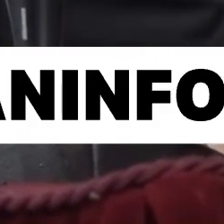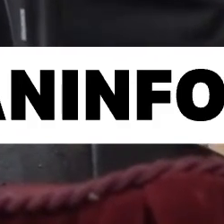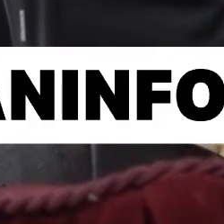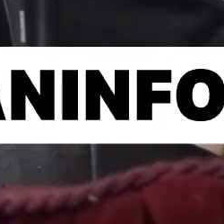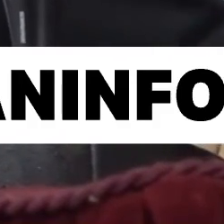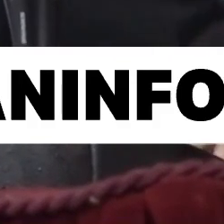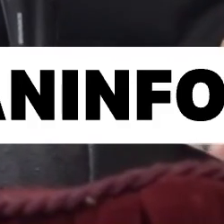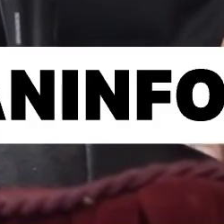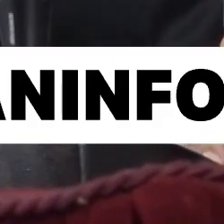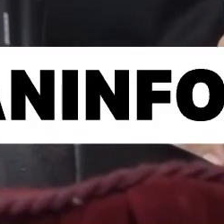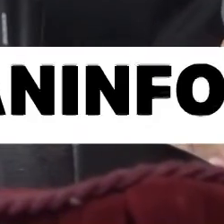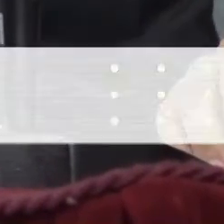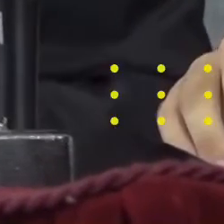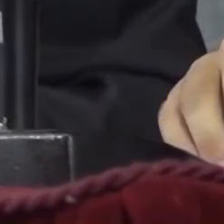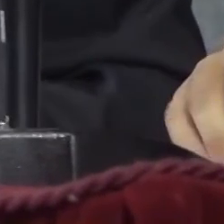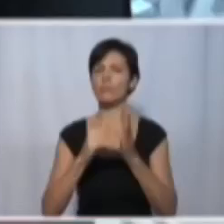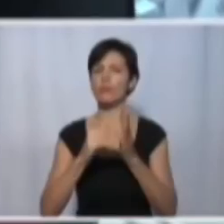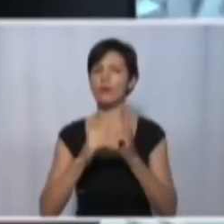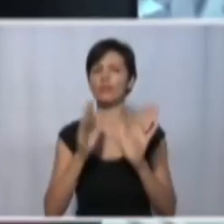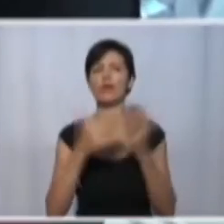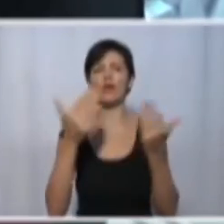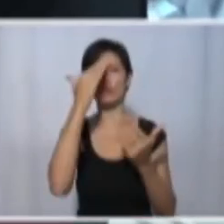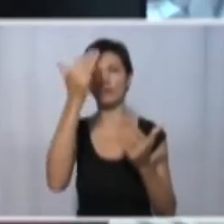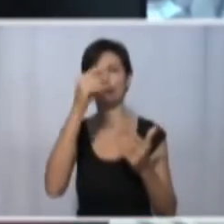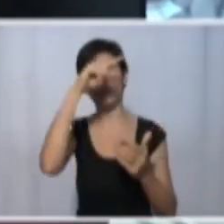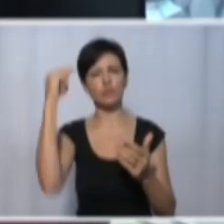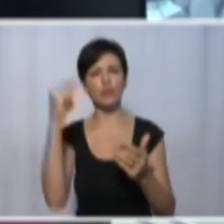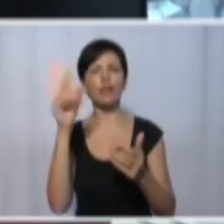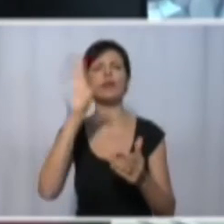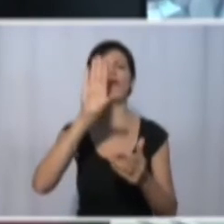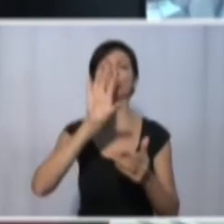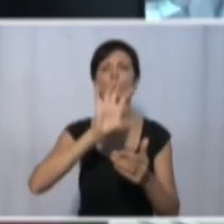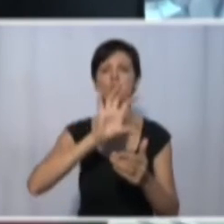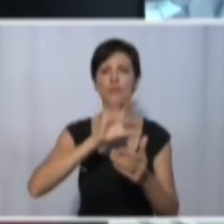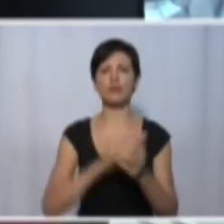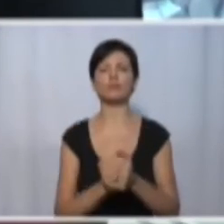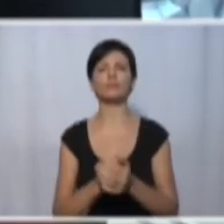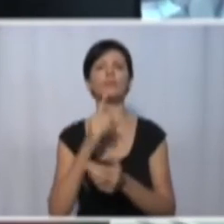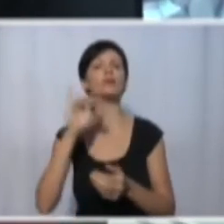muy fidedigna de la realidad y la diversidad de nuestra Cámara de Diputados.